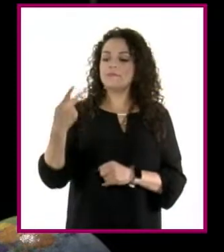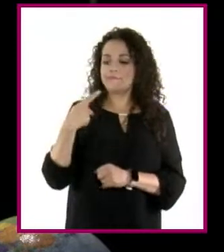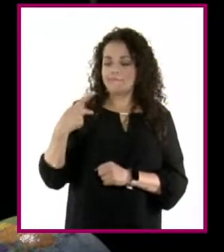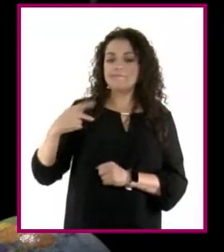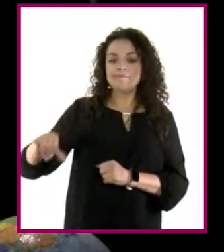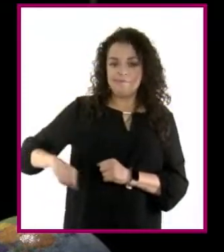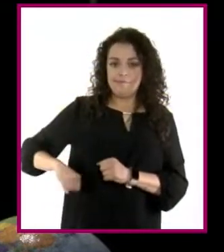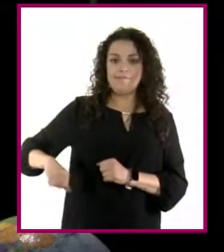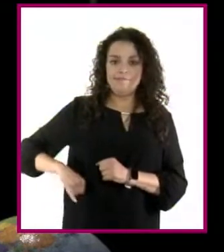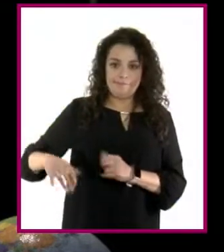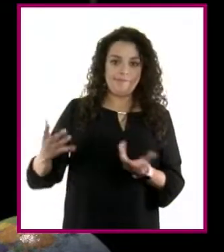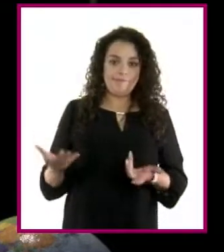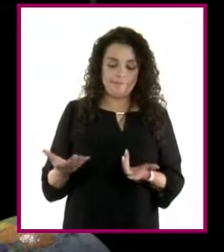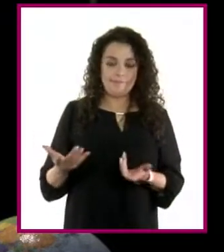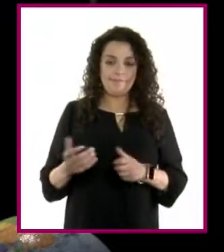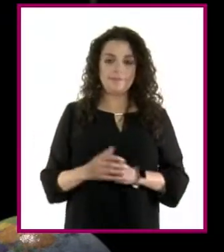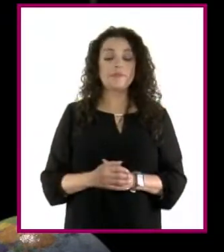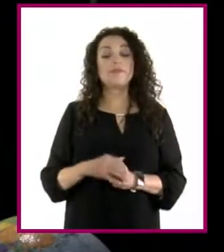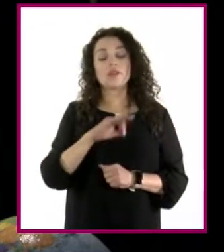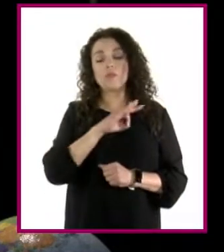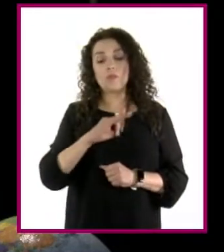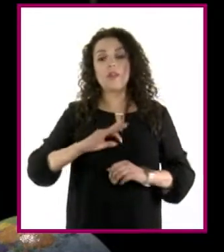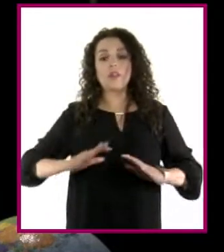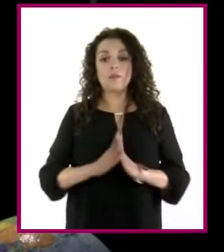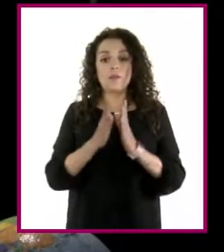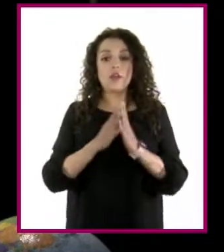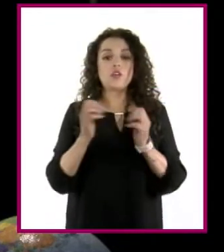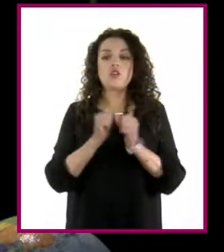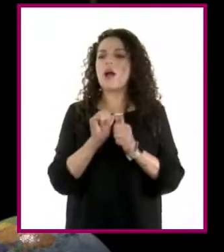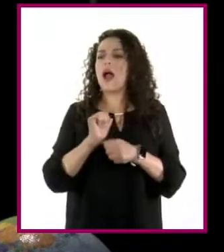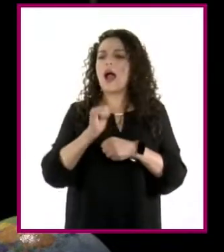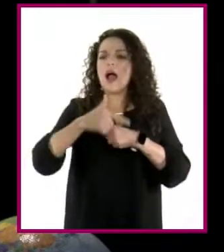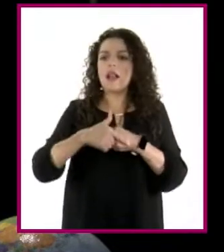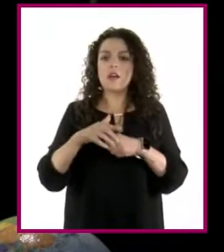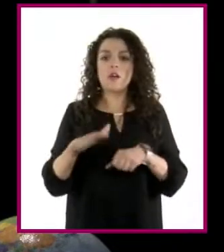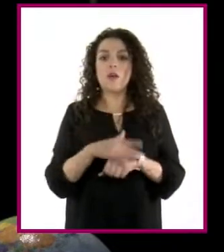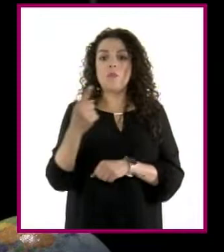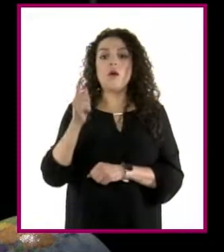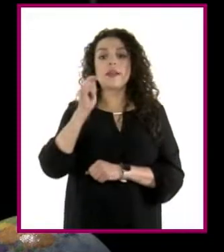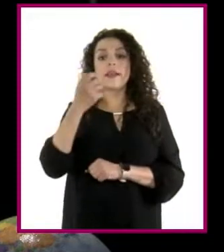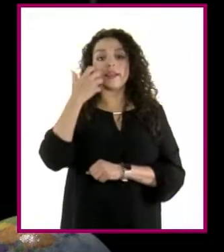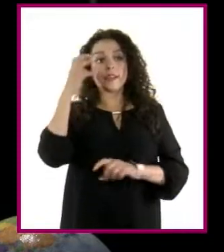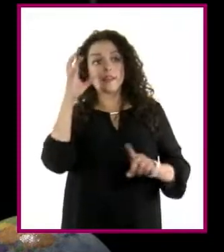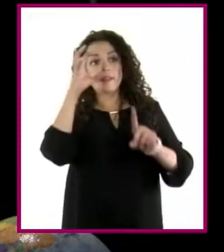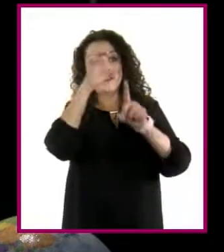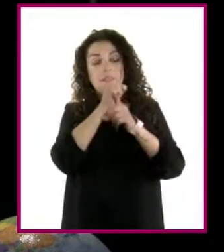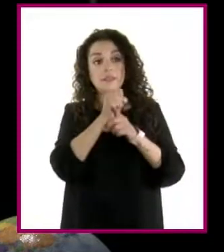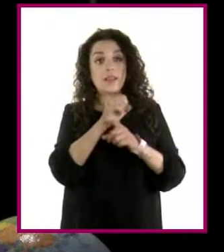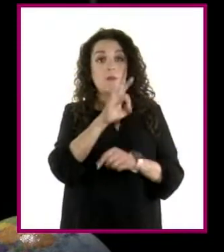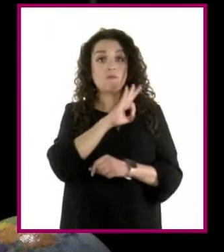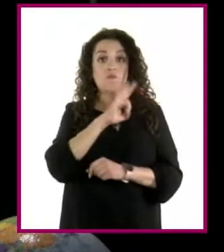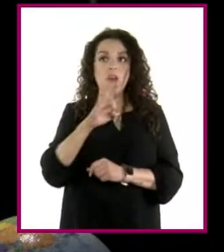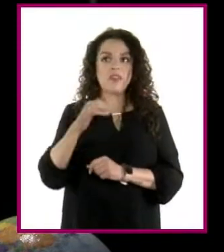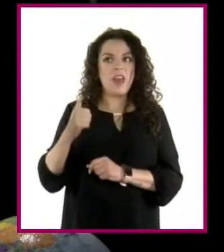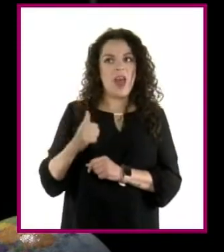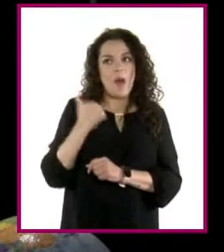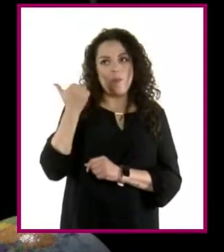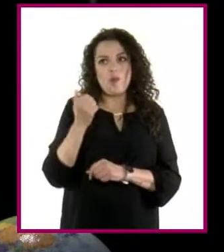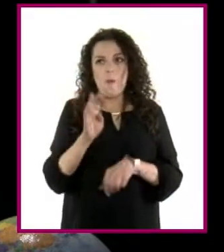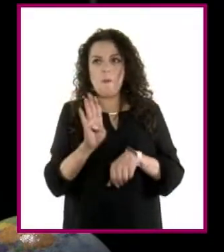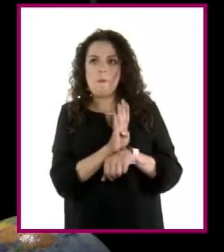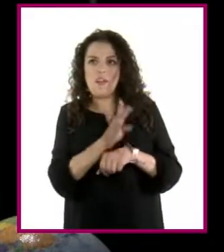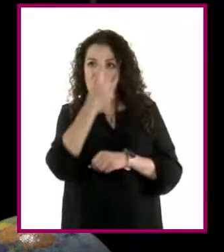podríamos participar con una tarea no porque reconozcamos que el fin que se persigue nos es provechoso, sino porque al